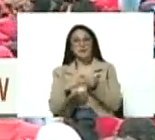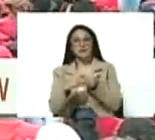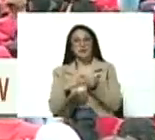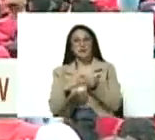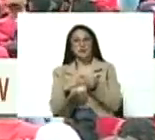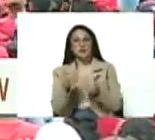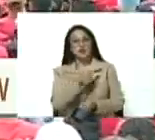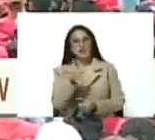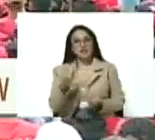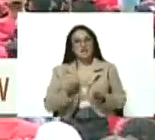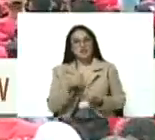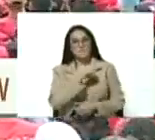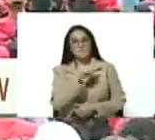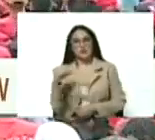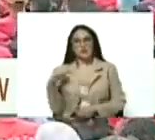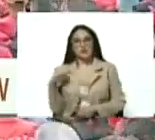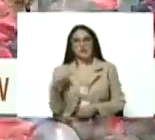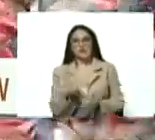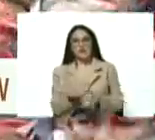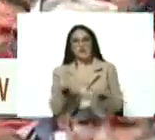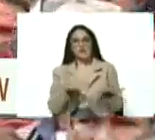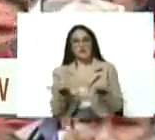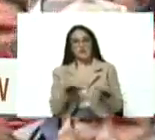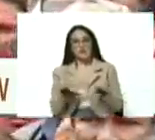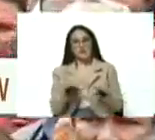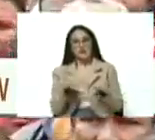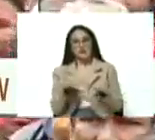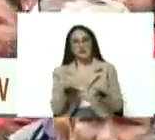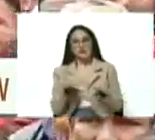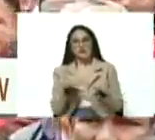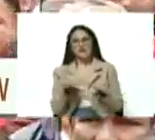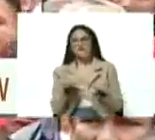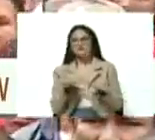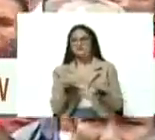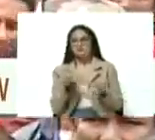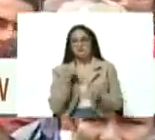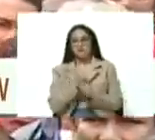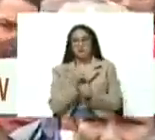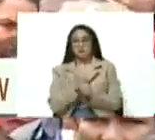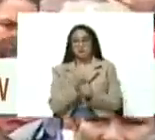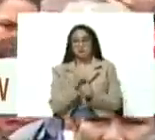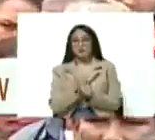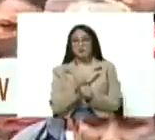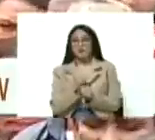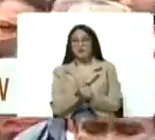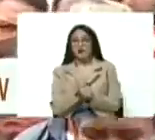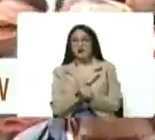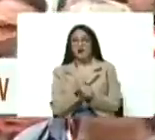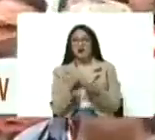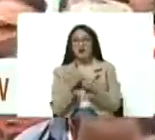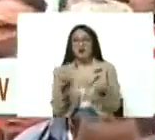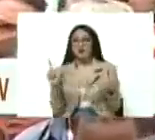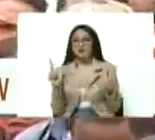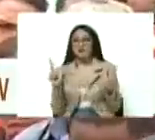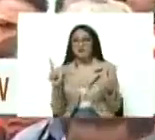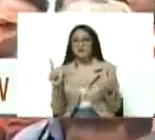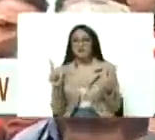tenga vida propia. Movimientos que puedan operar de manera libre, pero